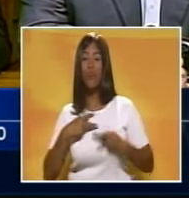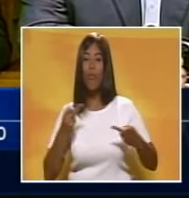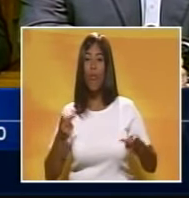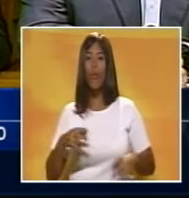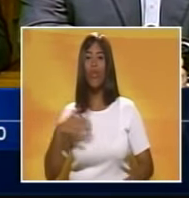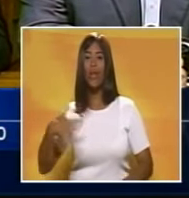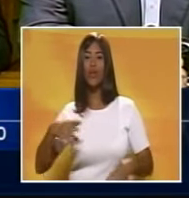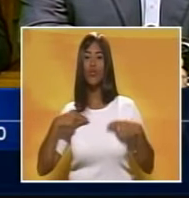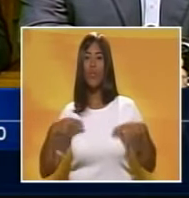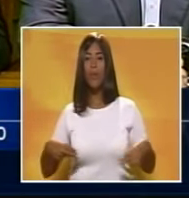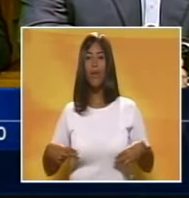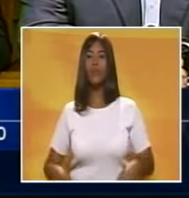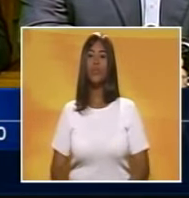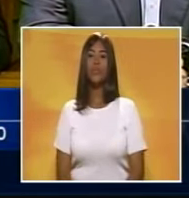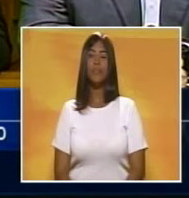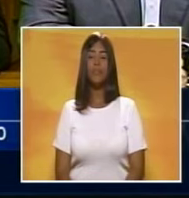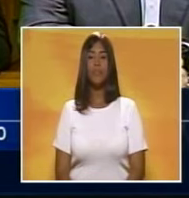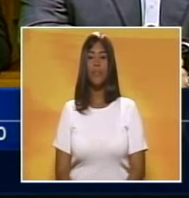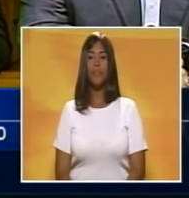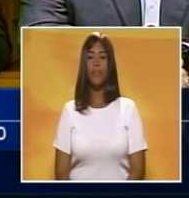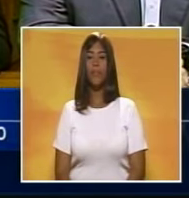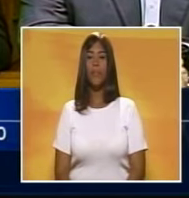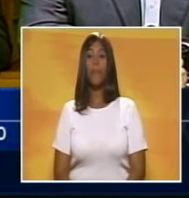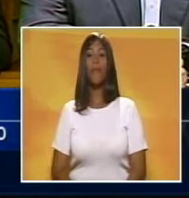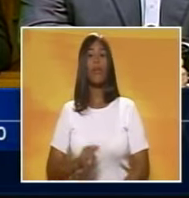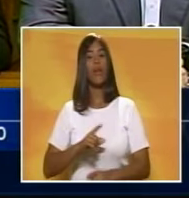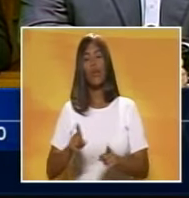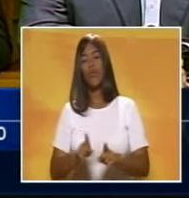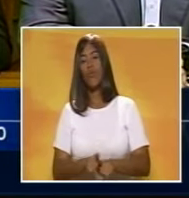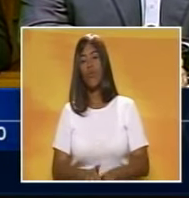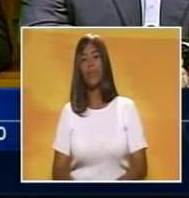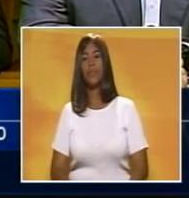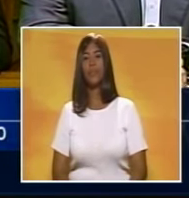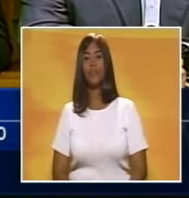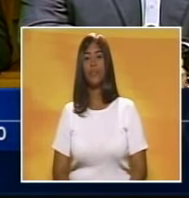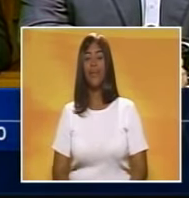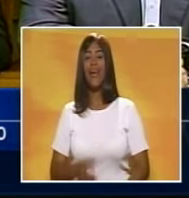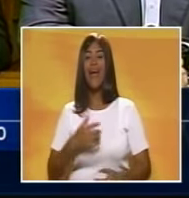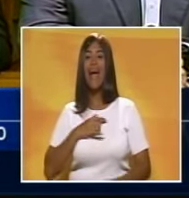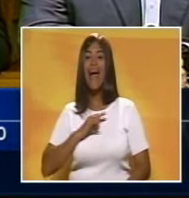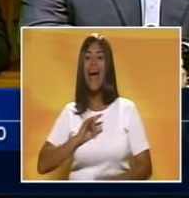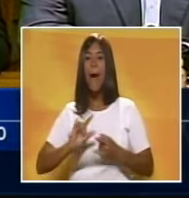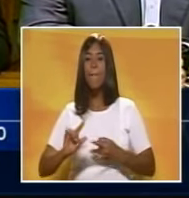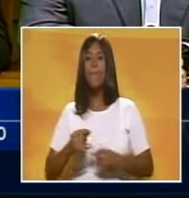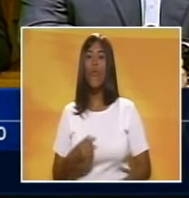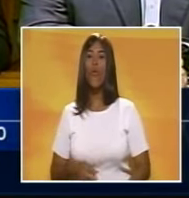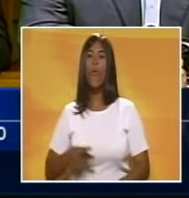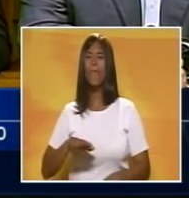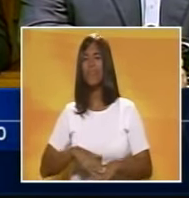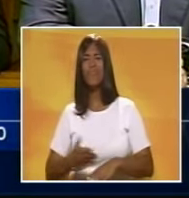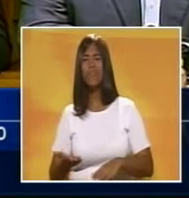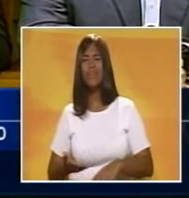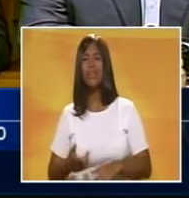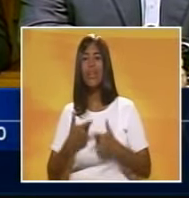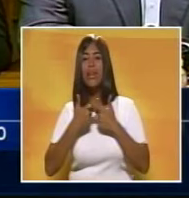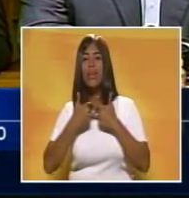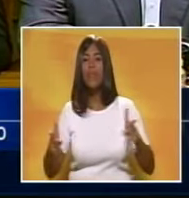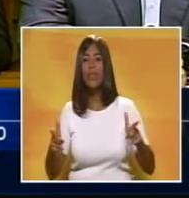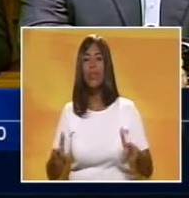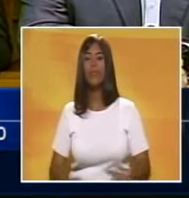humano. En definitiva, el amor por